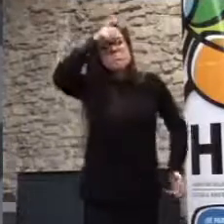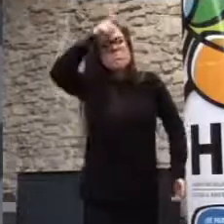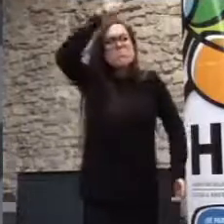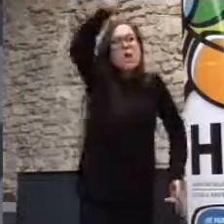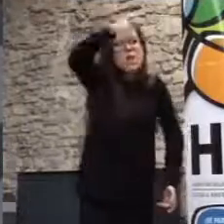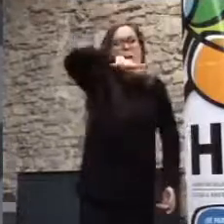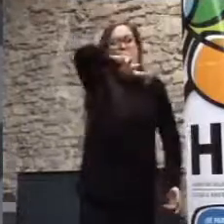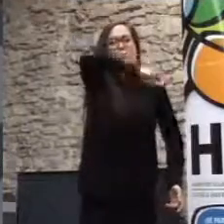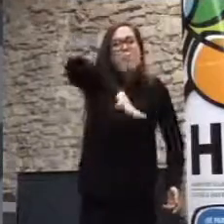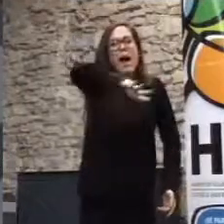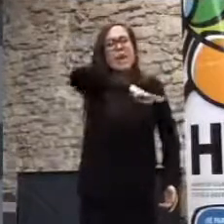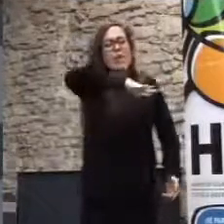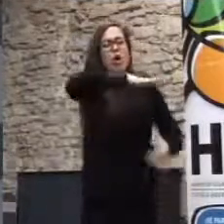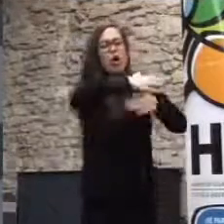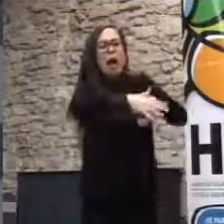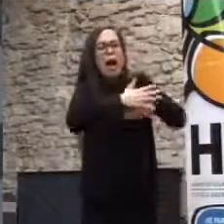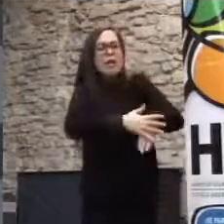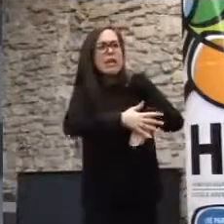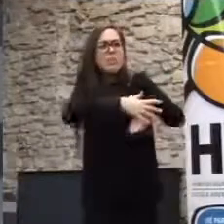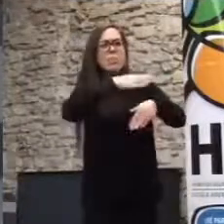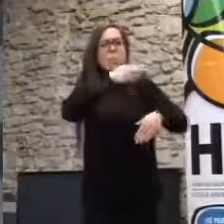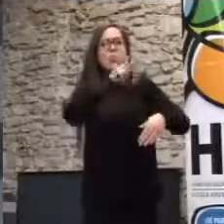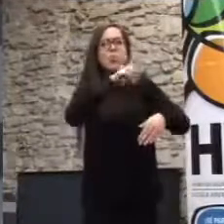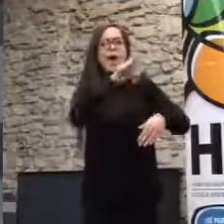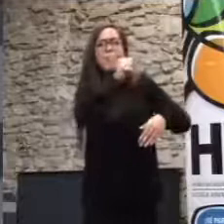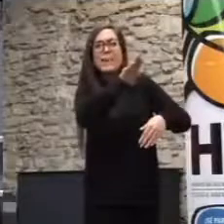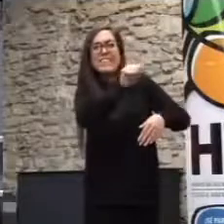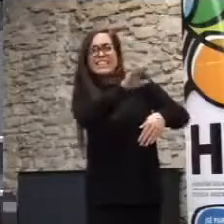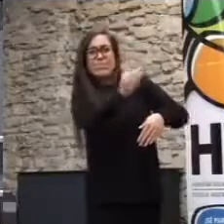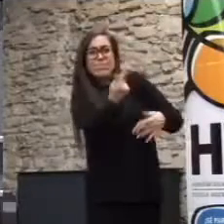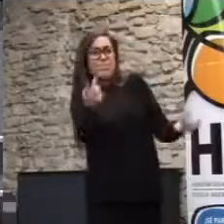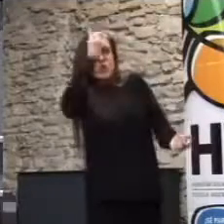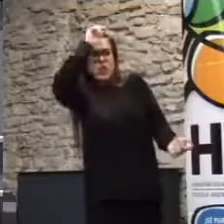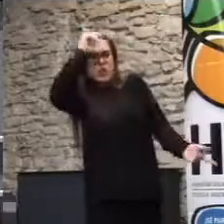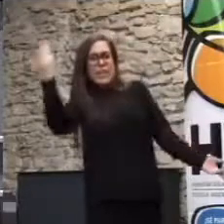sé, Budapest. No lo sé, o sea, no sé. Salburúa, muy